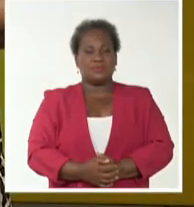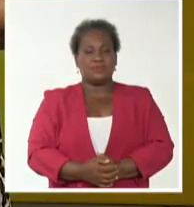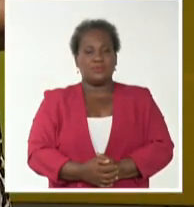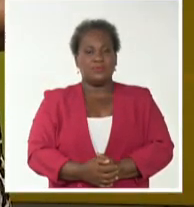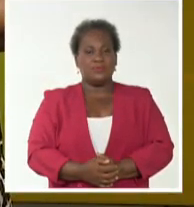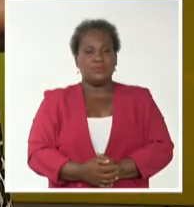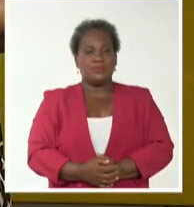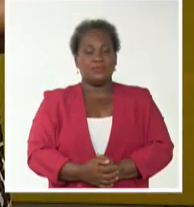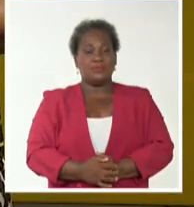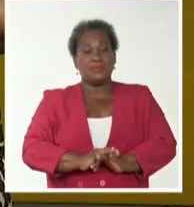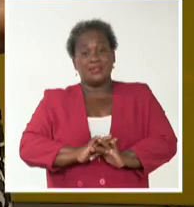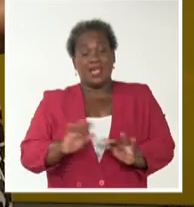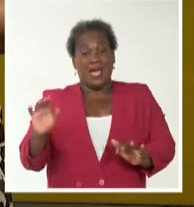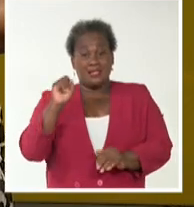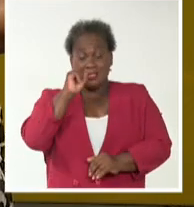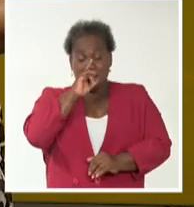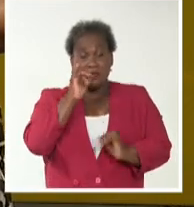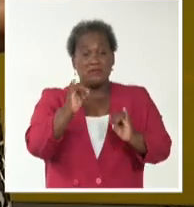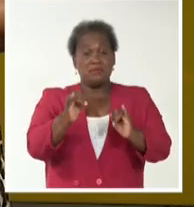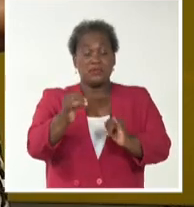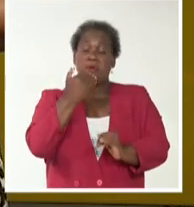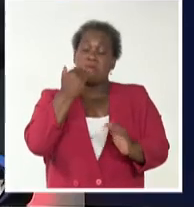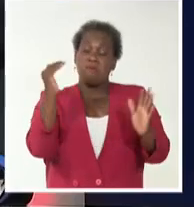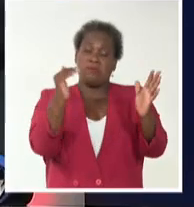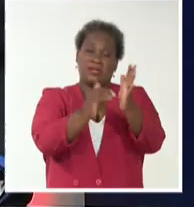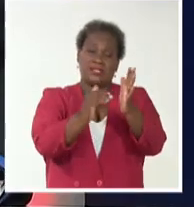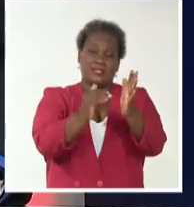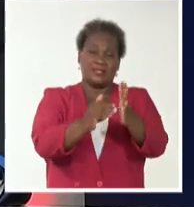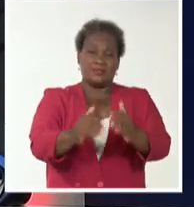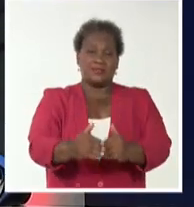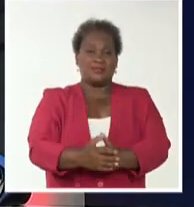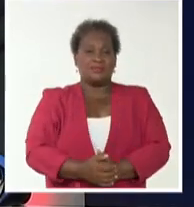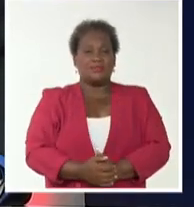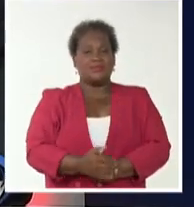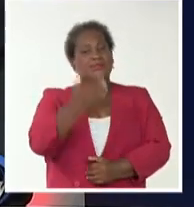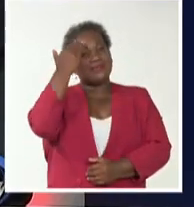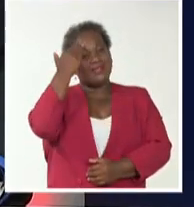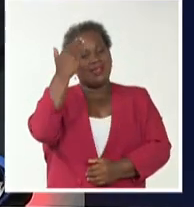Y así me despido por hoy. Muy buenas tardes. Gracias, Claudia.